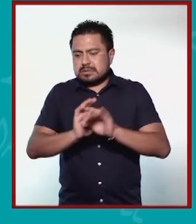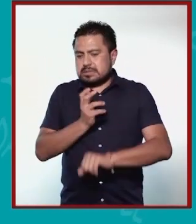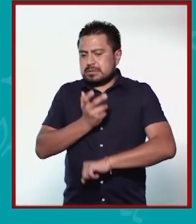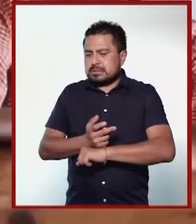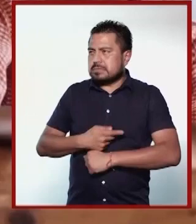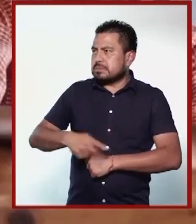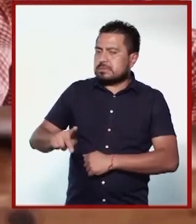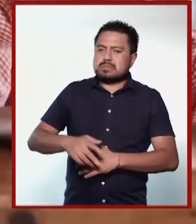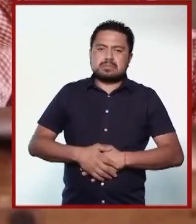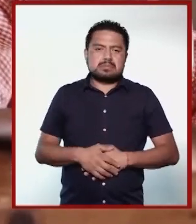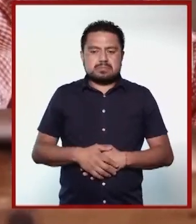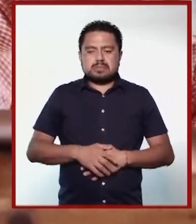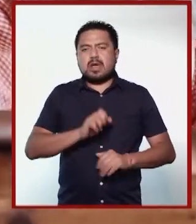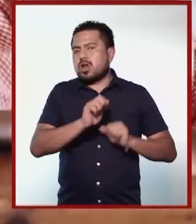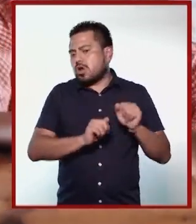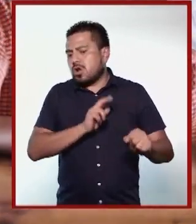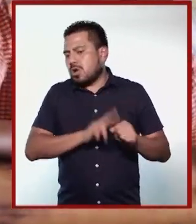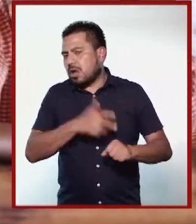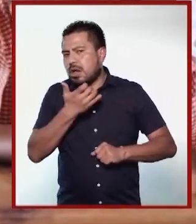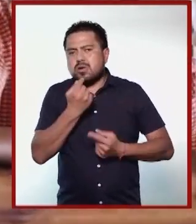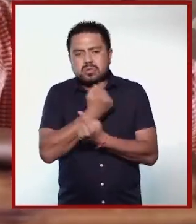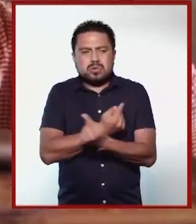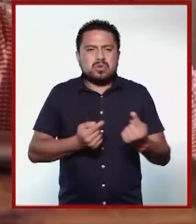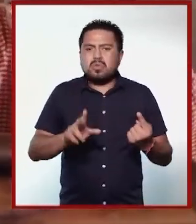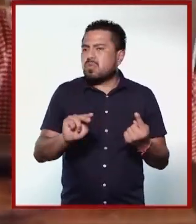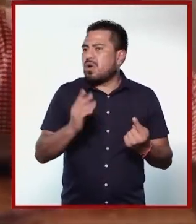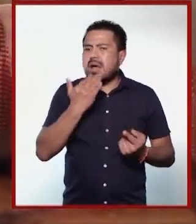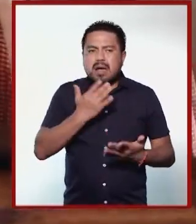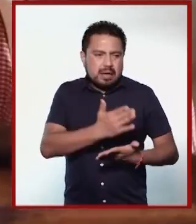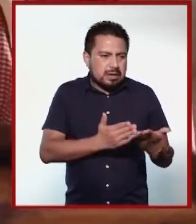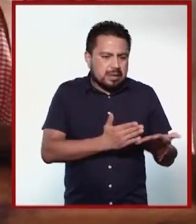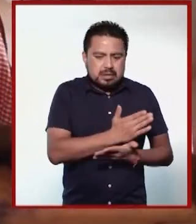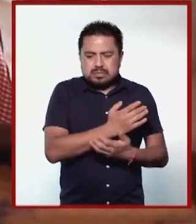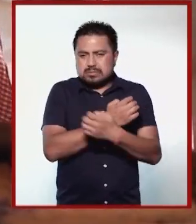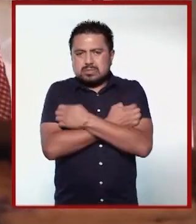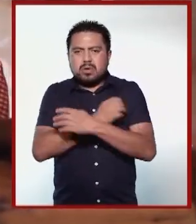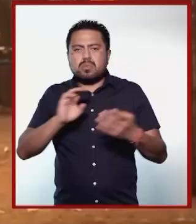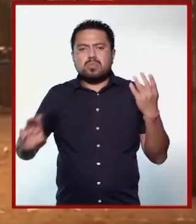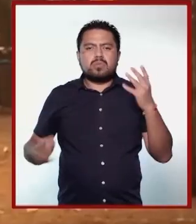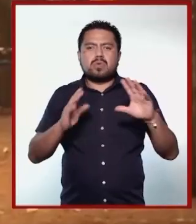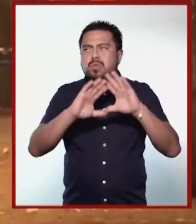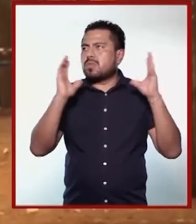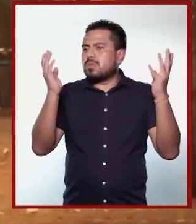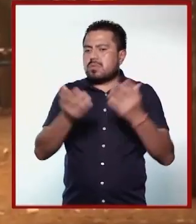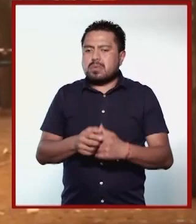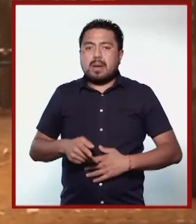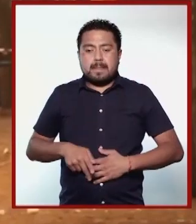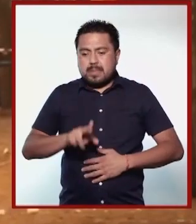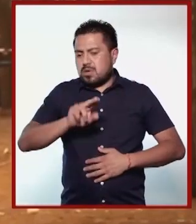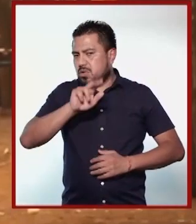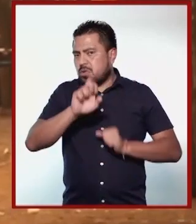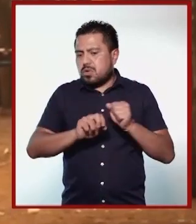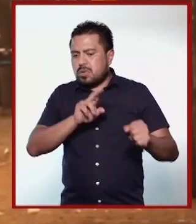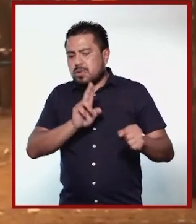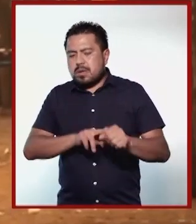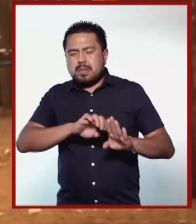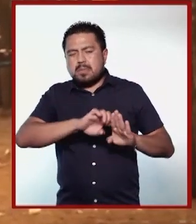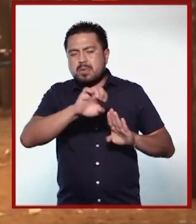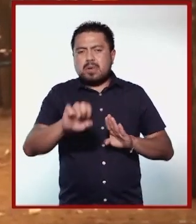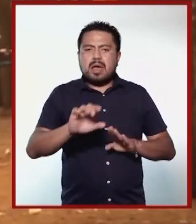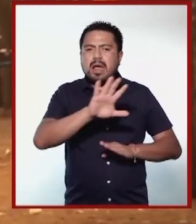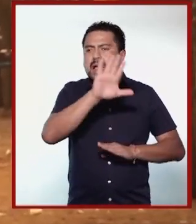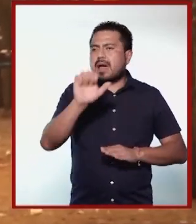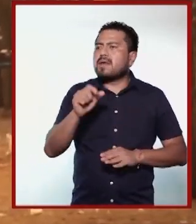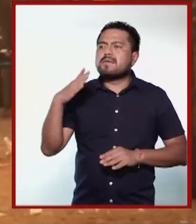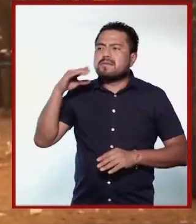Unidos. Es normal que muchos niños no tengan acceso a la educación en el mundo. Pero no es normal que, por ejemplo, en